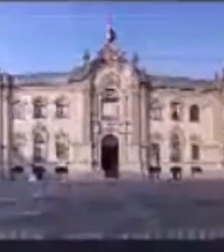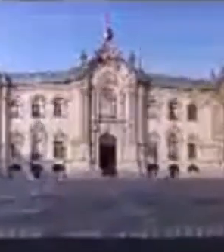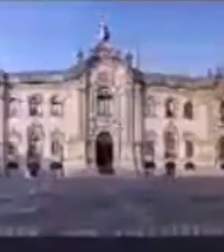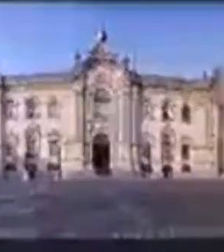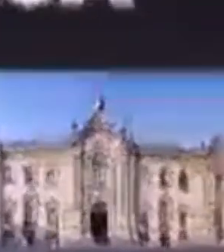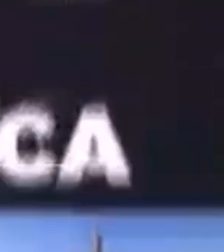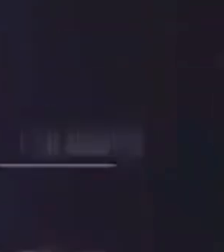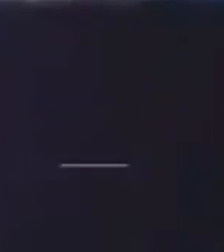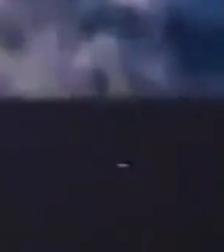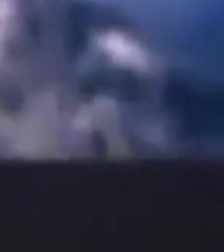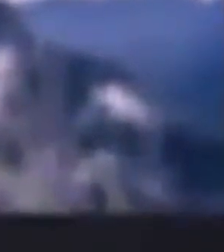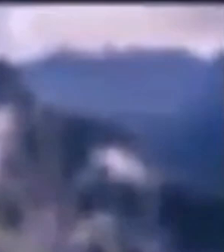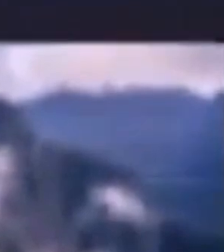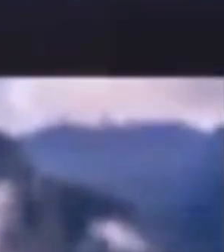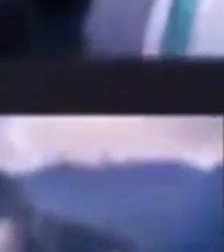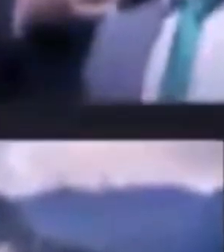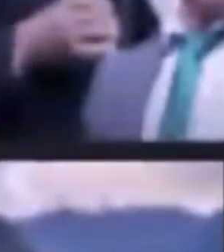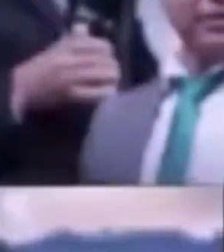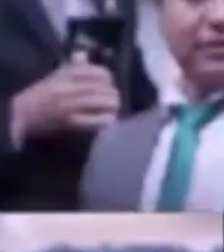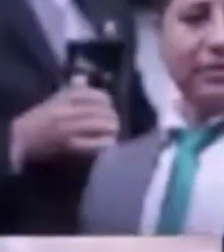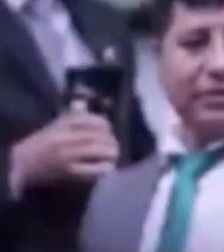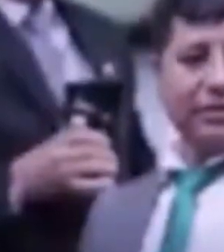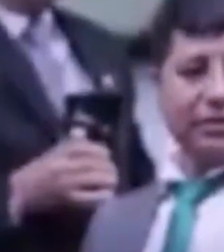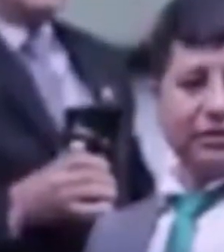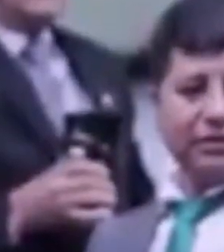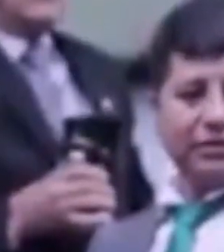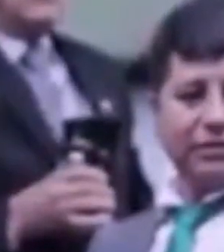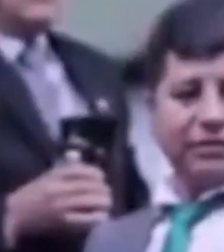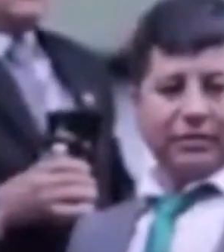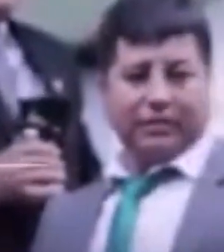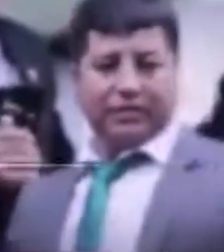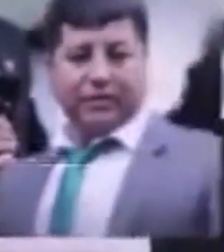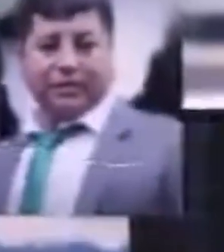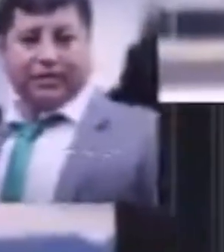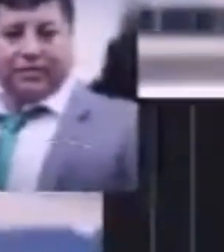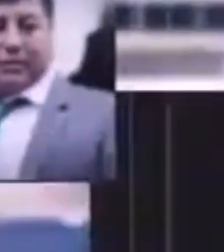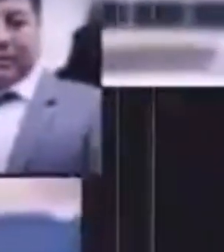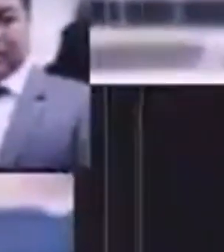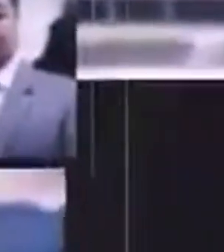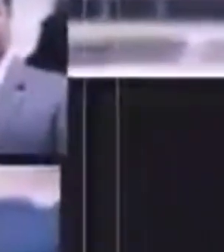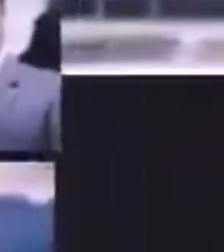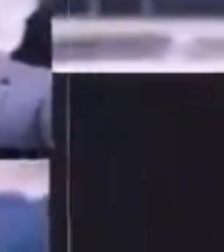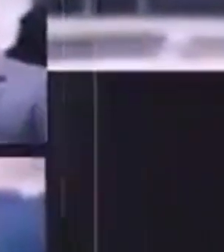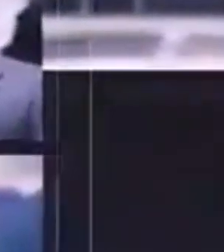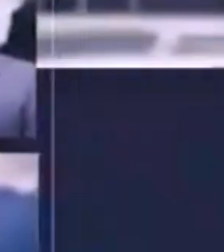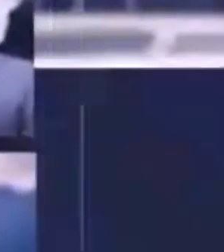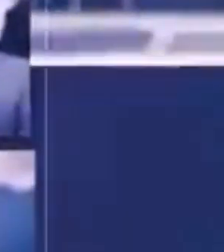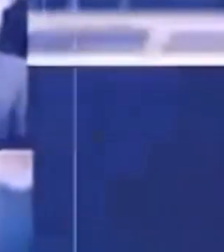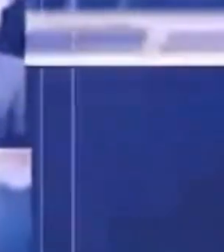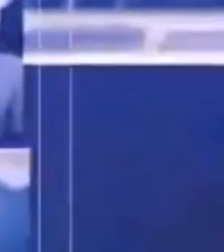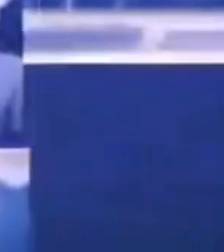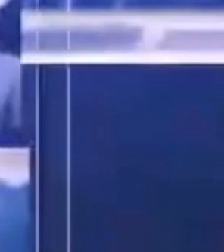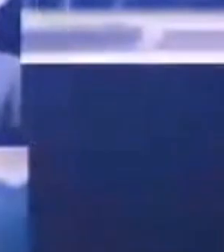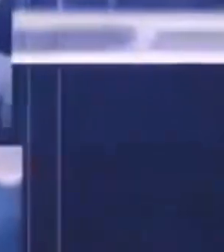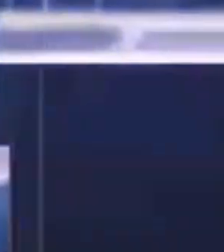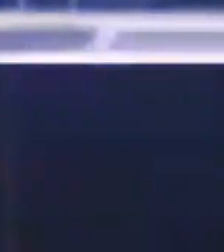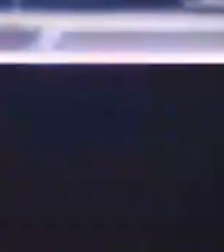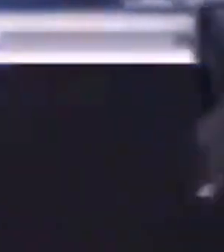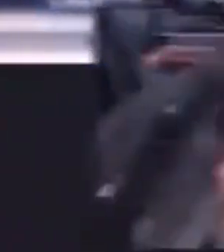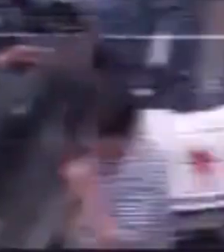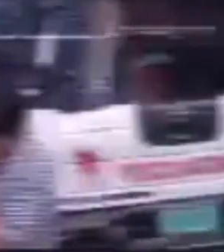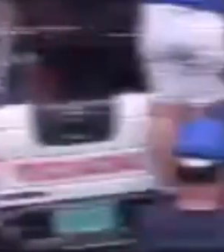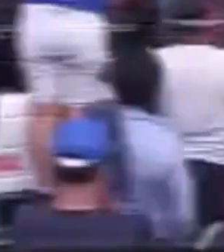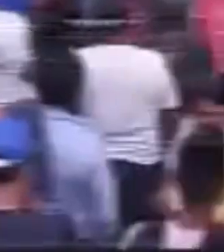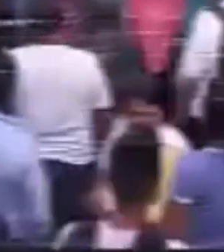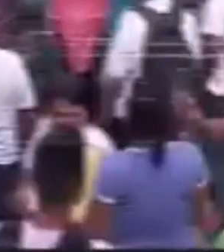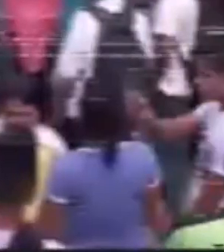Desde estos instantes, queda usted invitado al programa periodístico más importante de la región